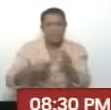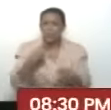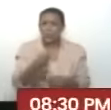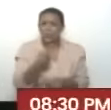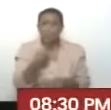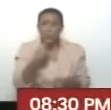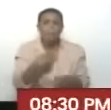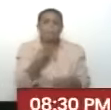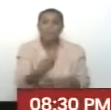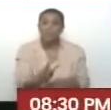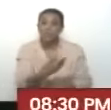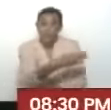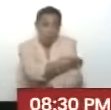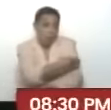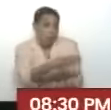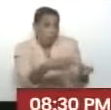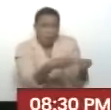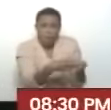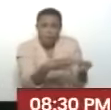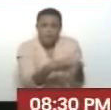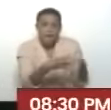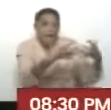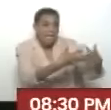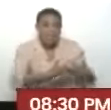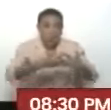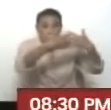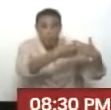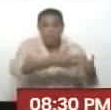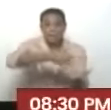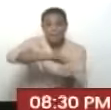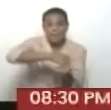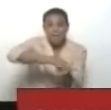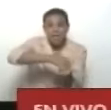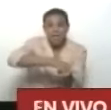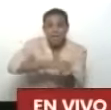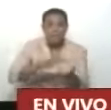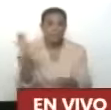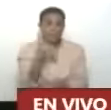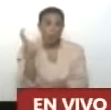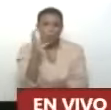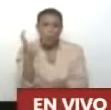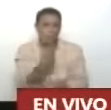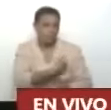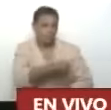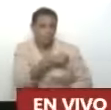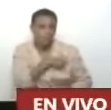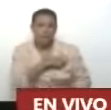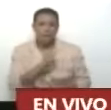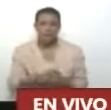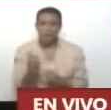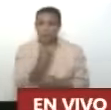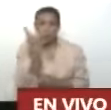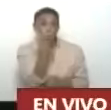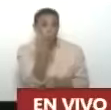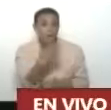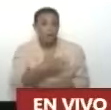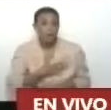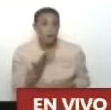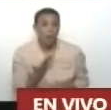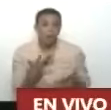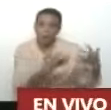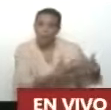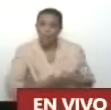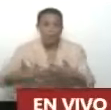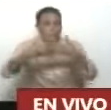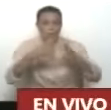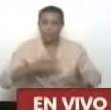los voceros de la derecha pro gringa desde Miami, desde España, desde Colombia. ¿Ah? El único que puede hacer eso es el gobierno de